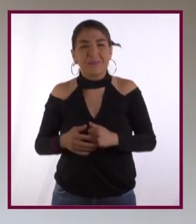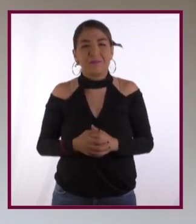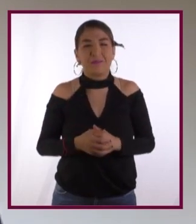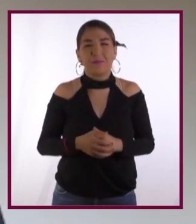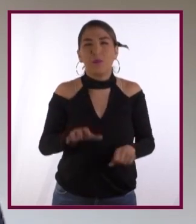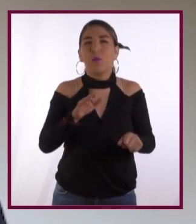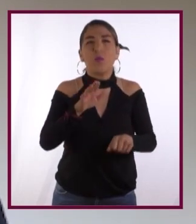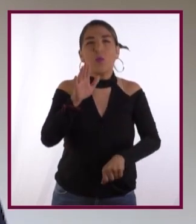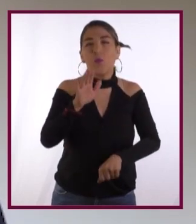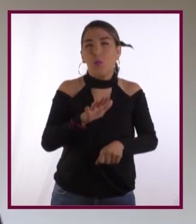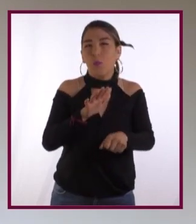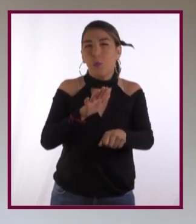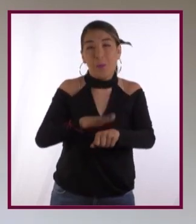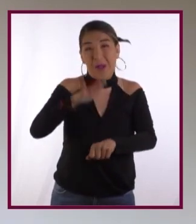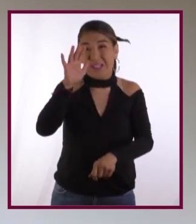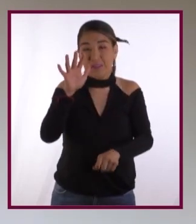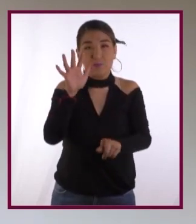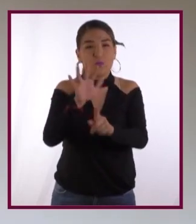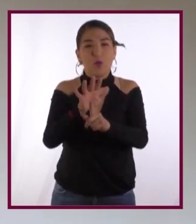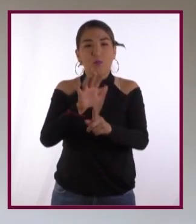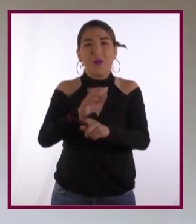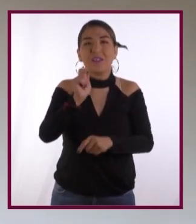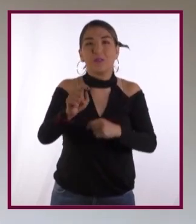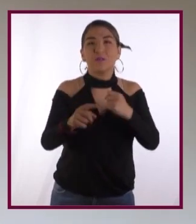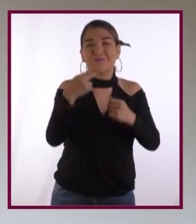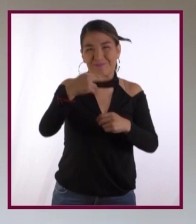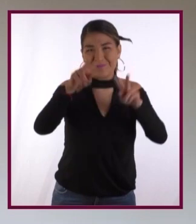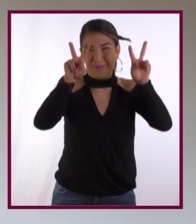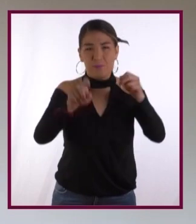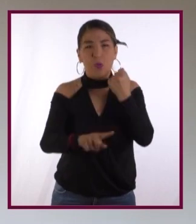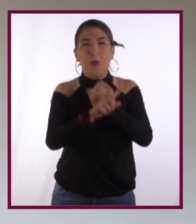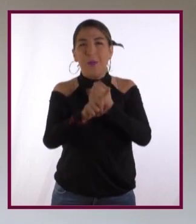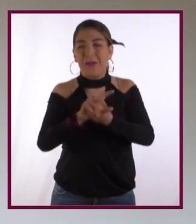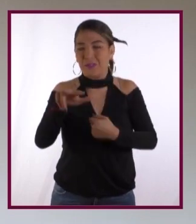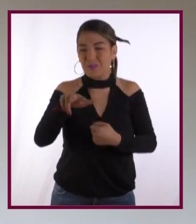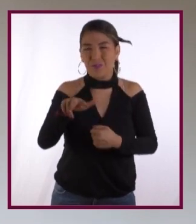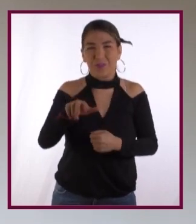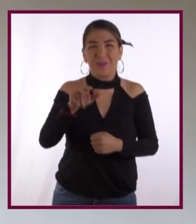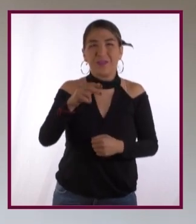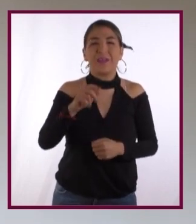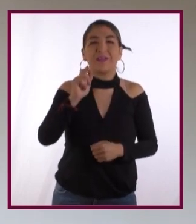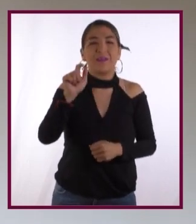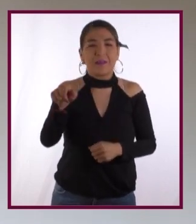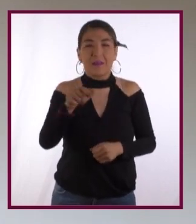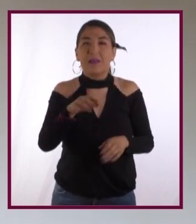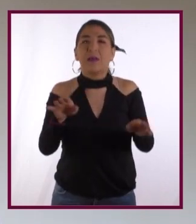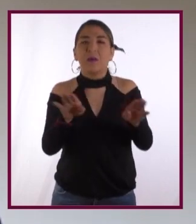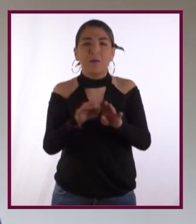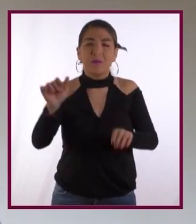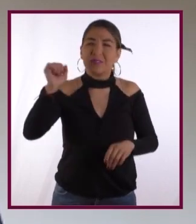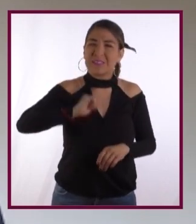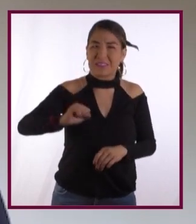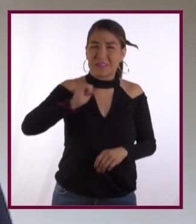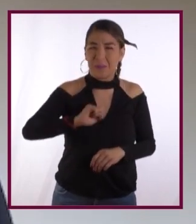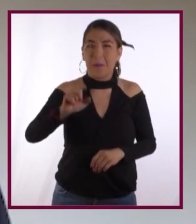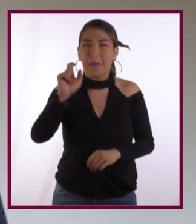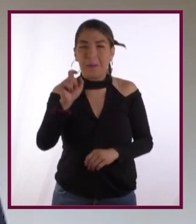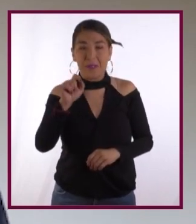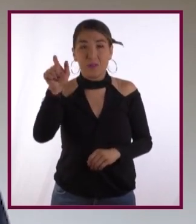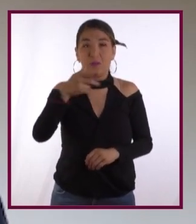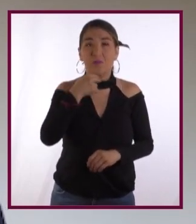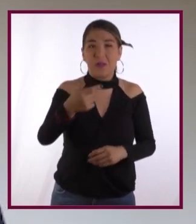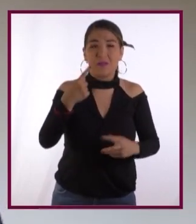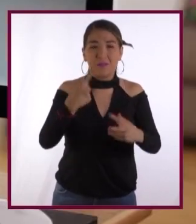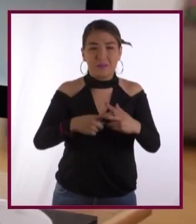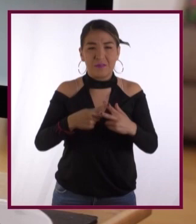muchísimas. Una muy famosa es el problema 18 de Hilbert. Al principio del siglo